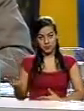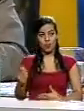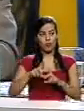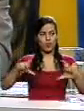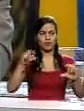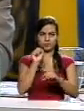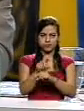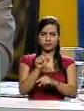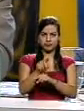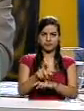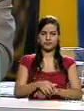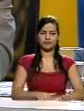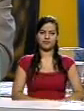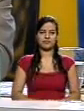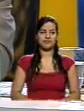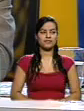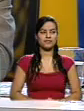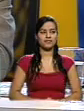@vive.gob.be.